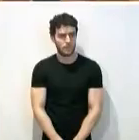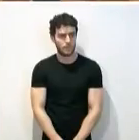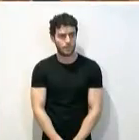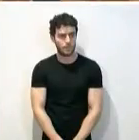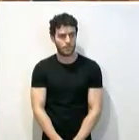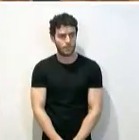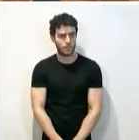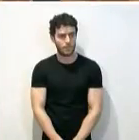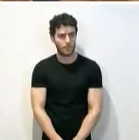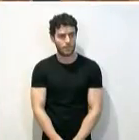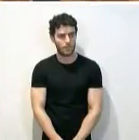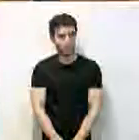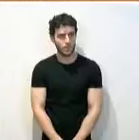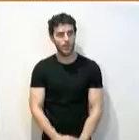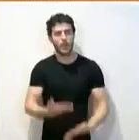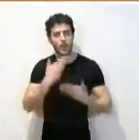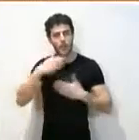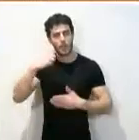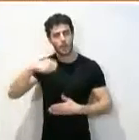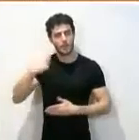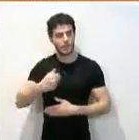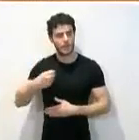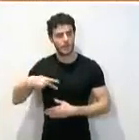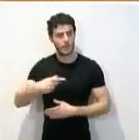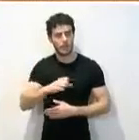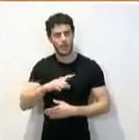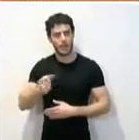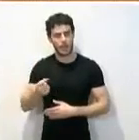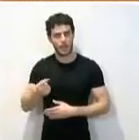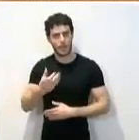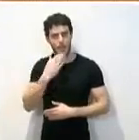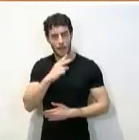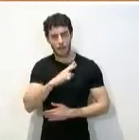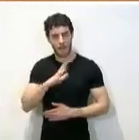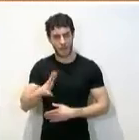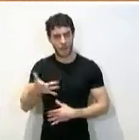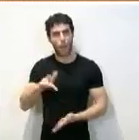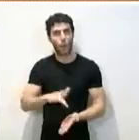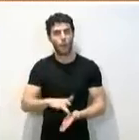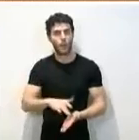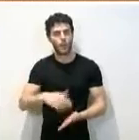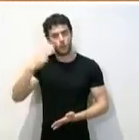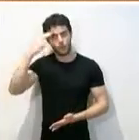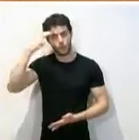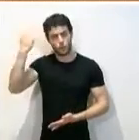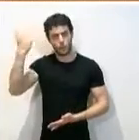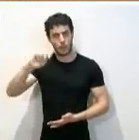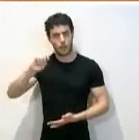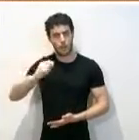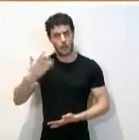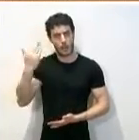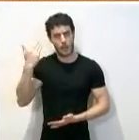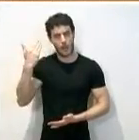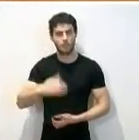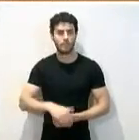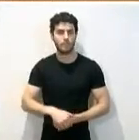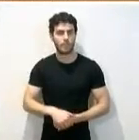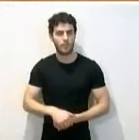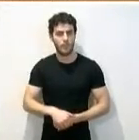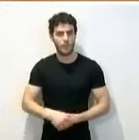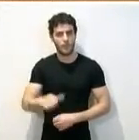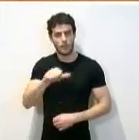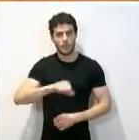Gracias, presidente. Ángela tenía 25 años cuando se suicidó hace unos meses. Llevaba